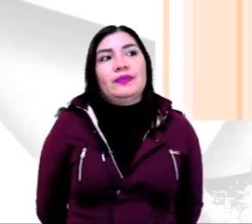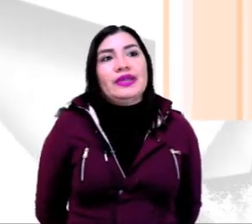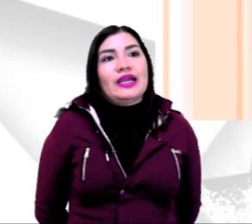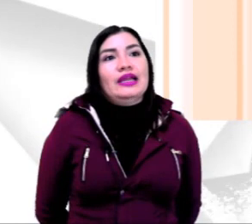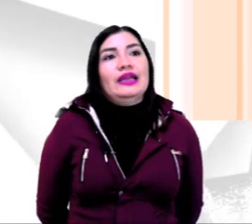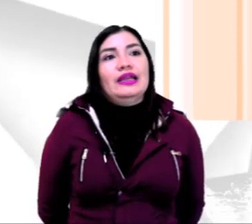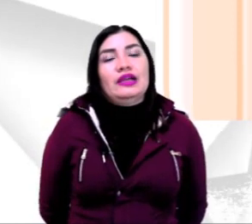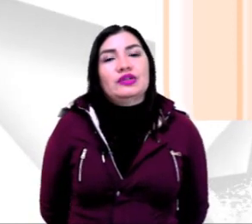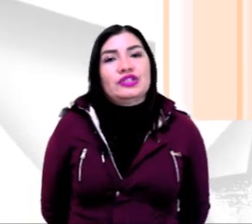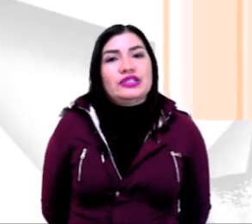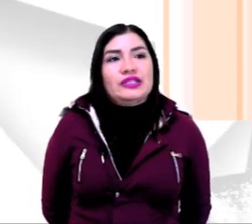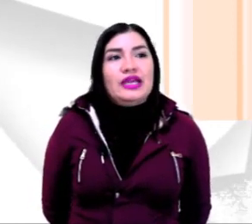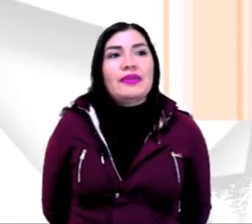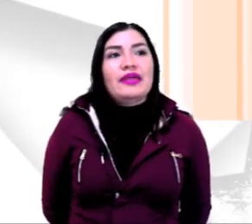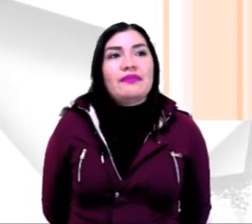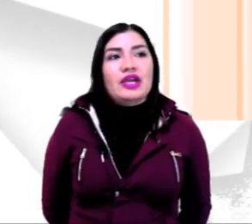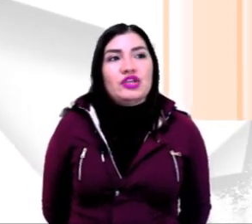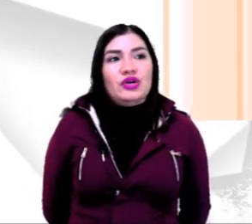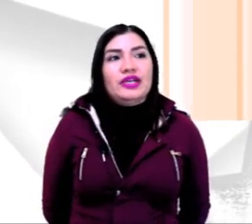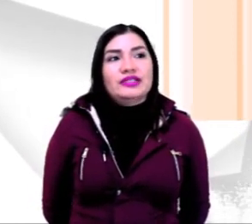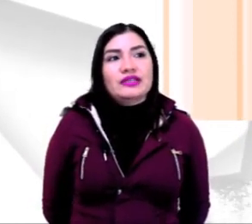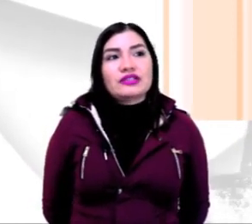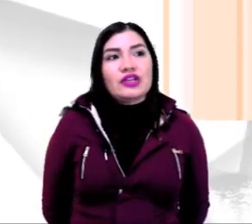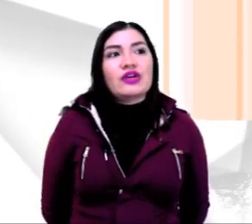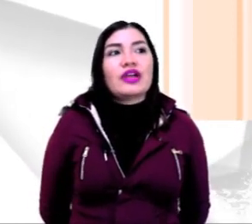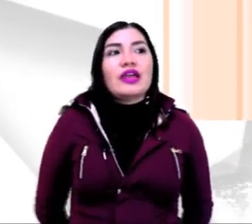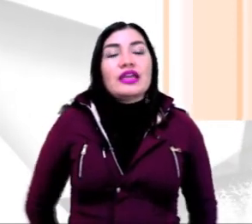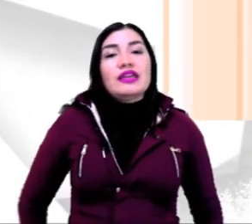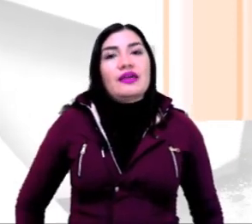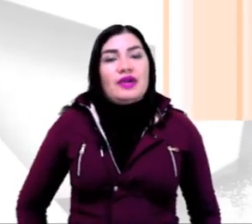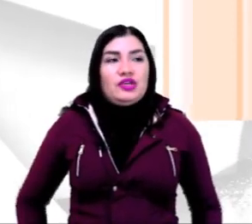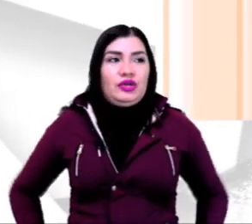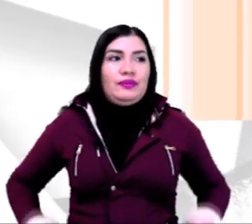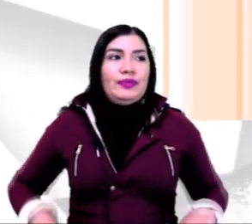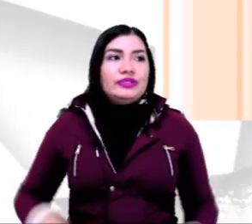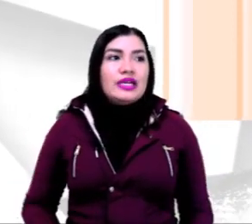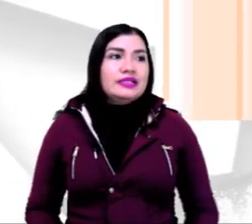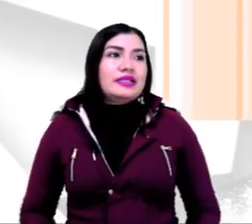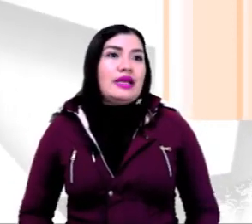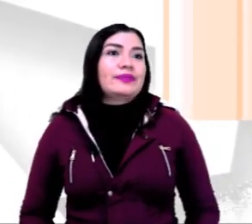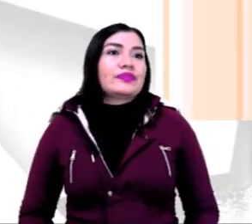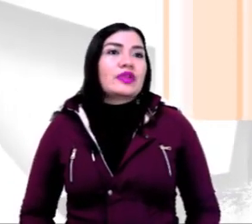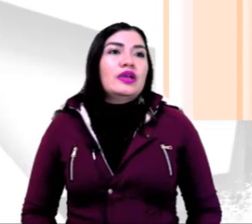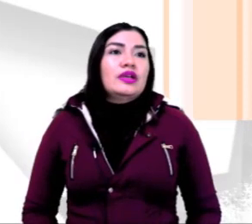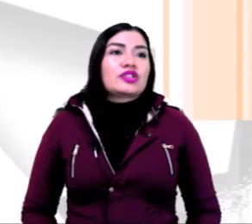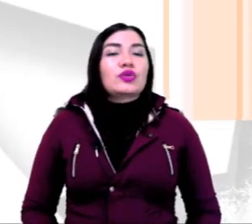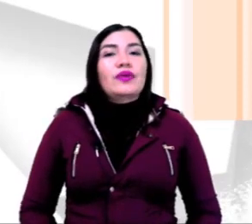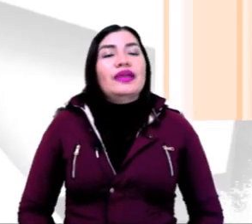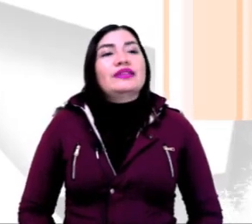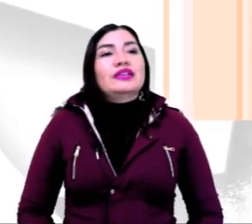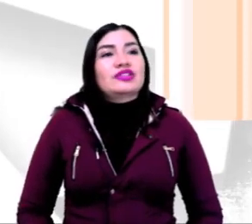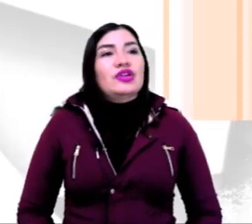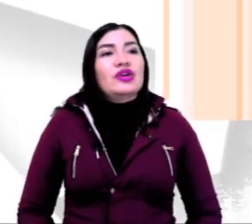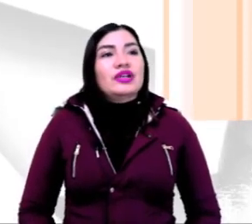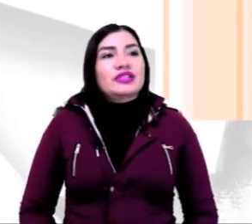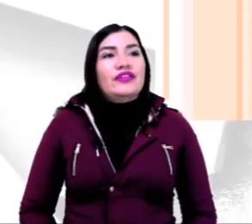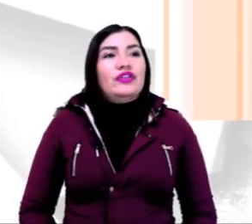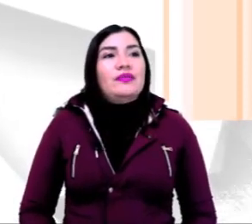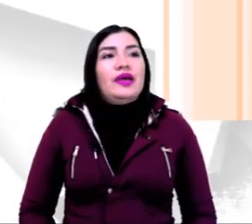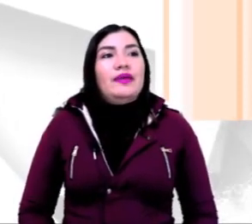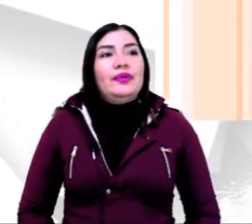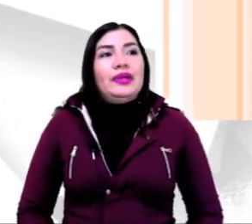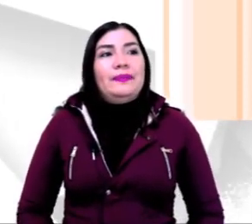selva tropical es el ecosistema de mayor extensión y de mayor importancia. Su vegetación